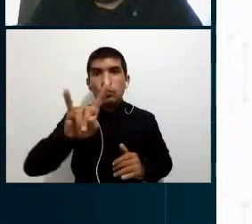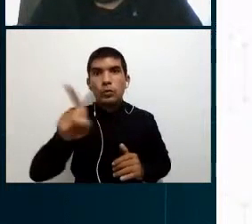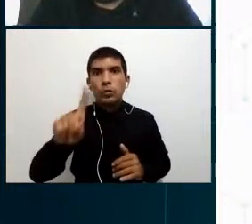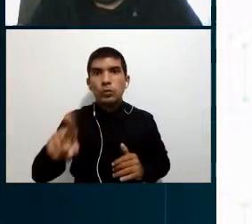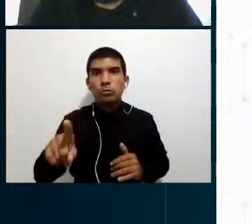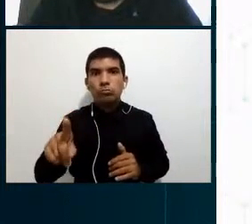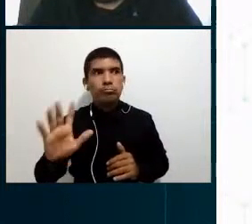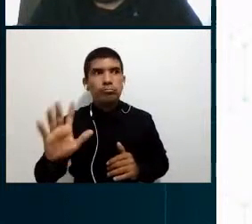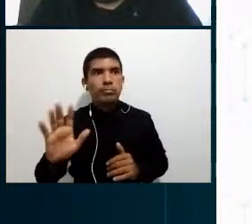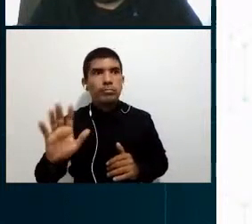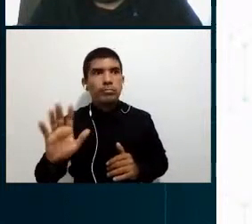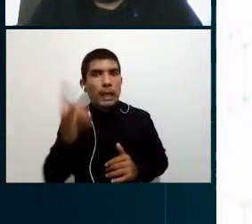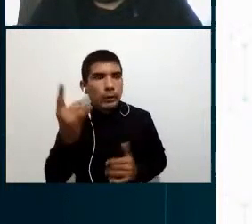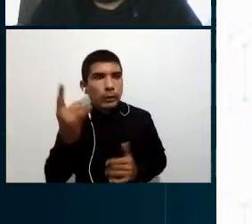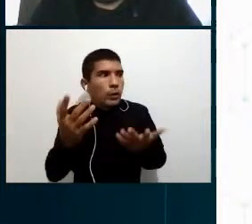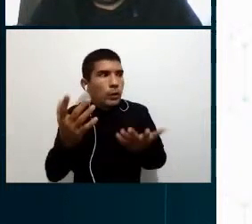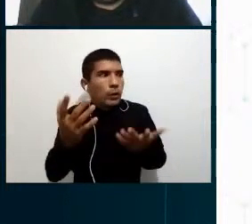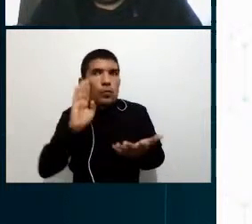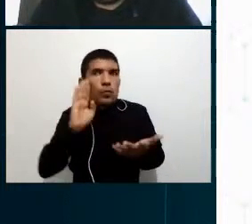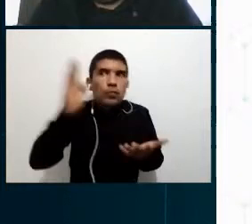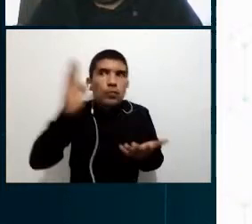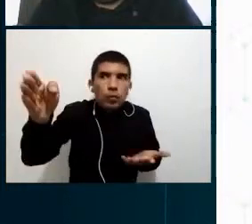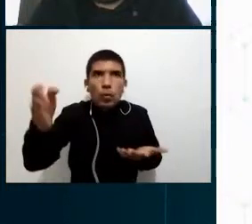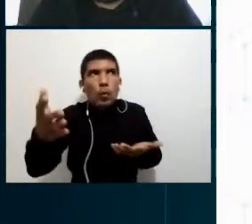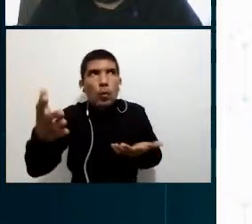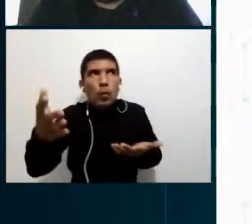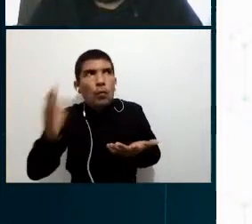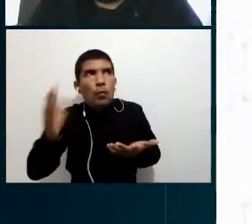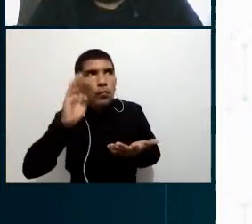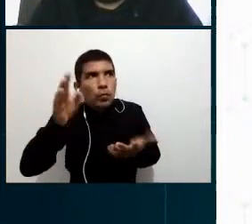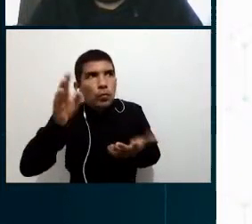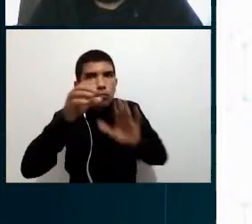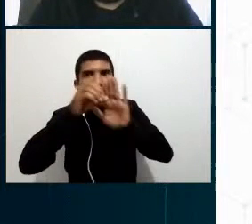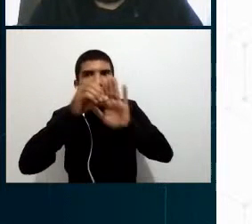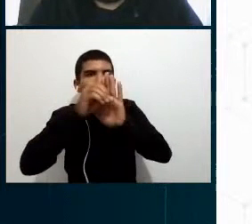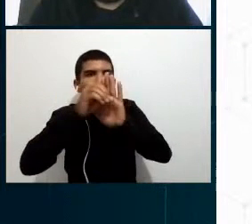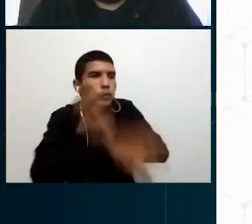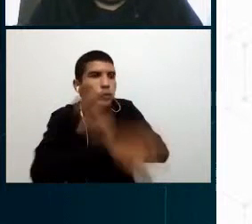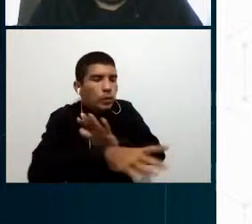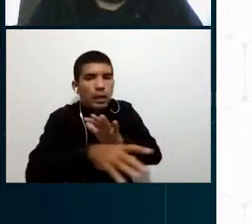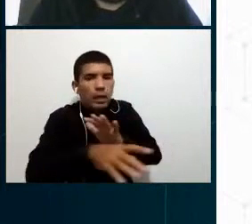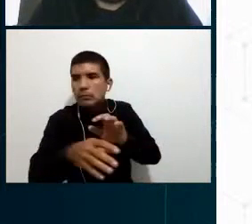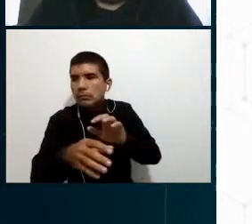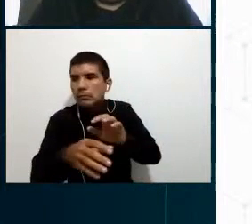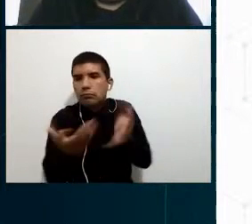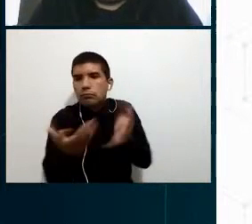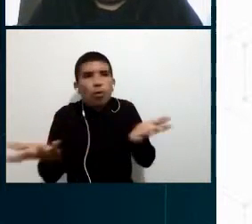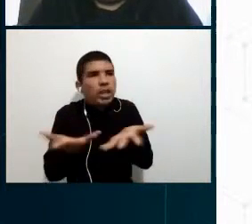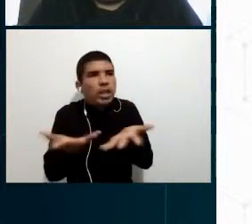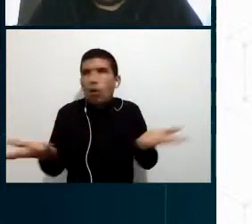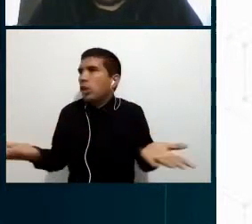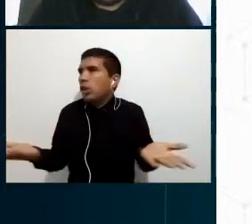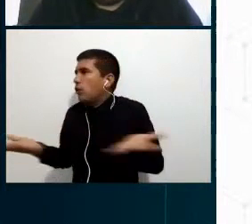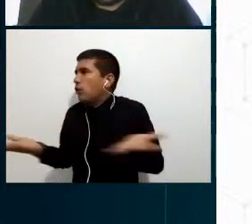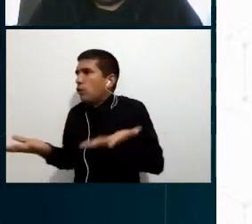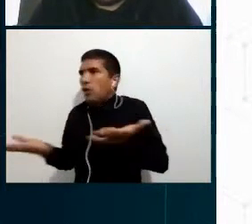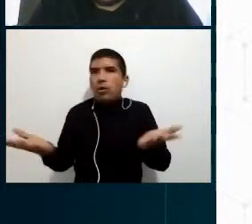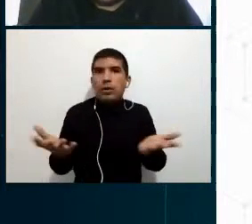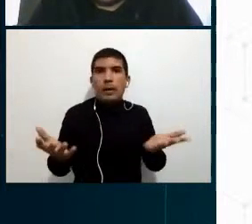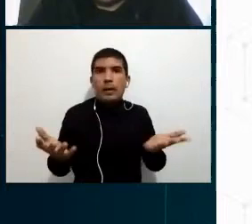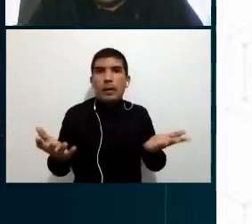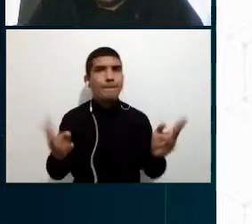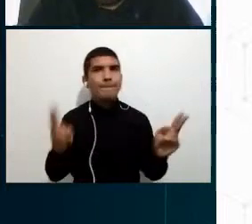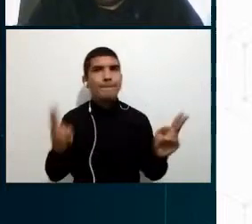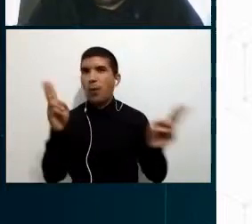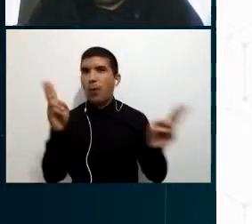de dónde podríamos hacer la disposición final. Pues ABB viene trabajando en este tema. Ellos nos